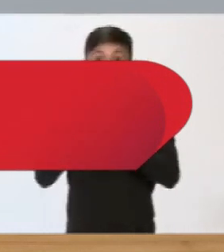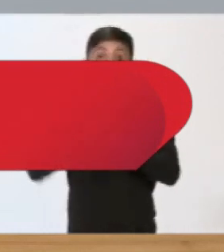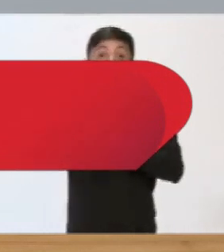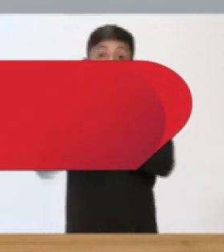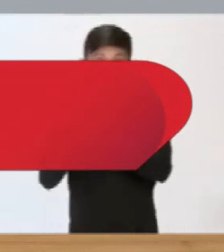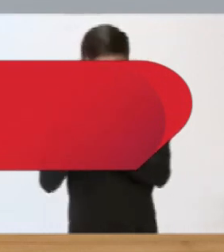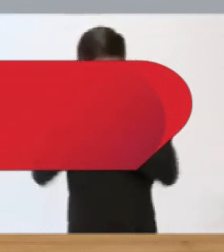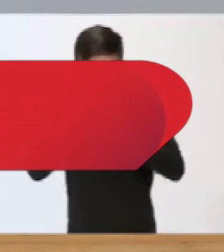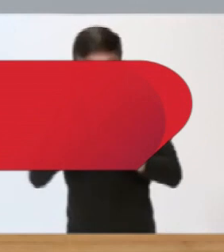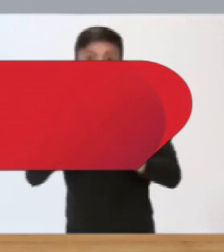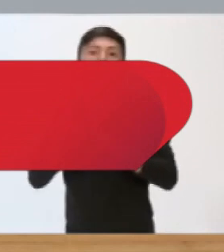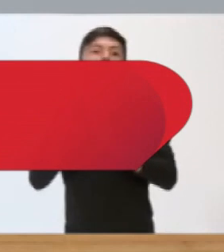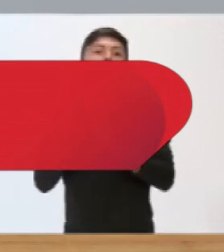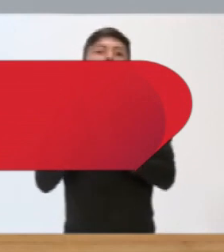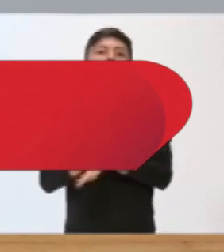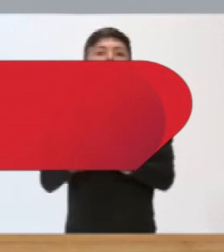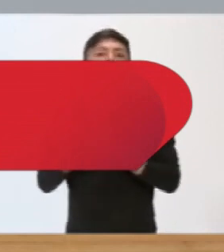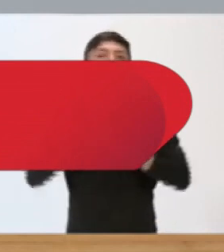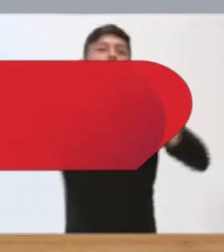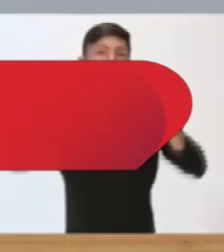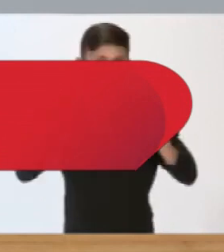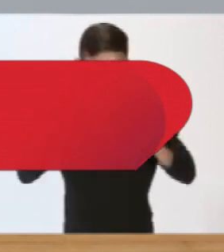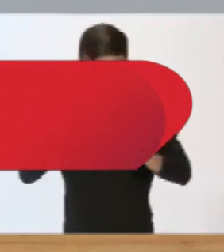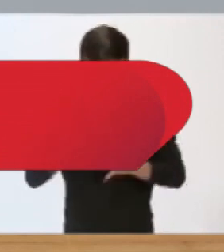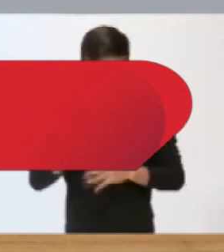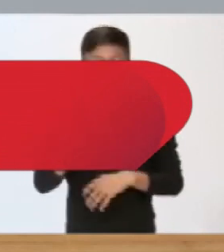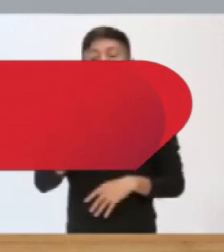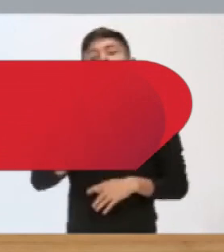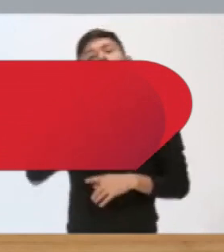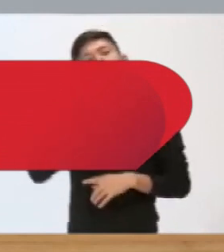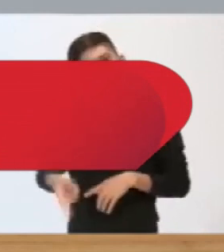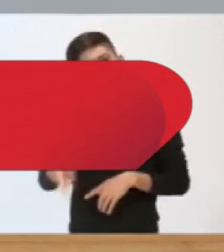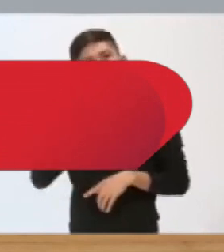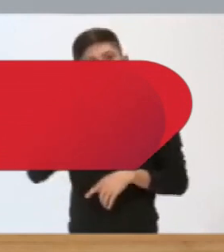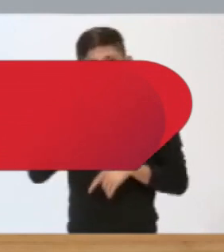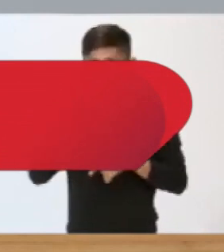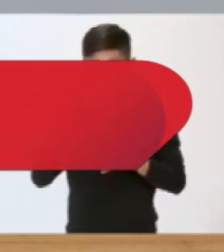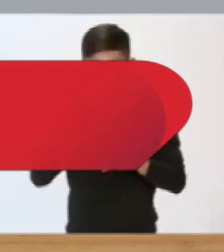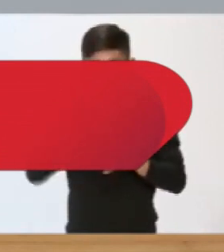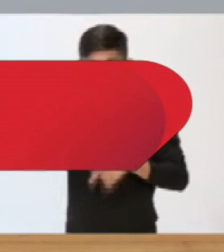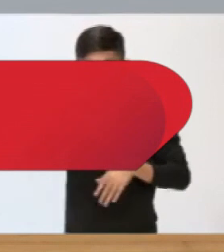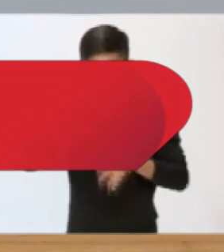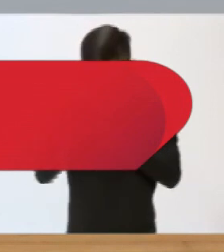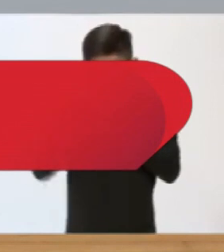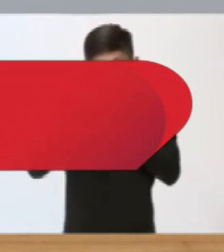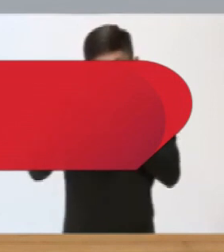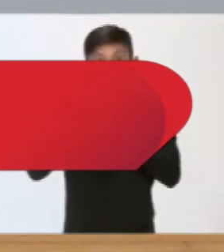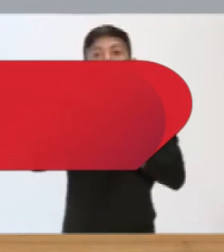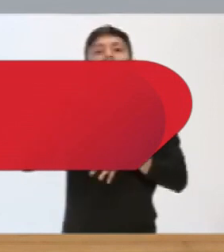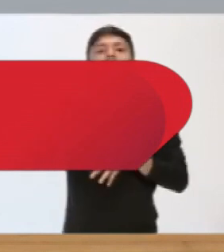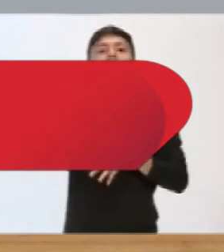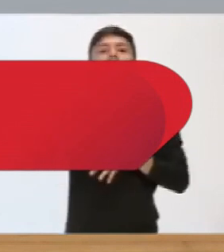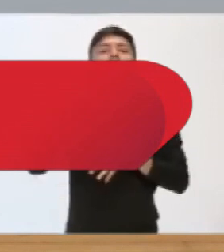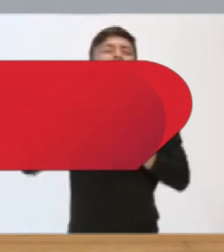COVID de criticidad leve. Y además, en un sitio aledaño a nuestro hospital, la Peña Boquense, donde vamos a